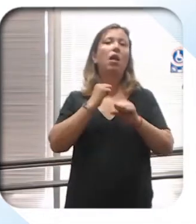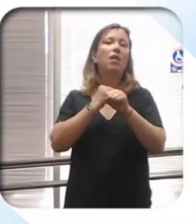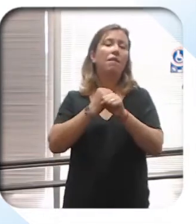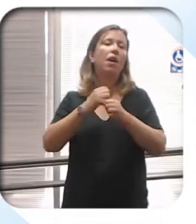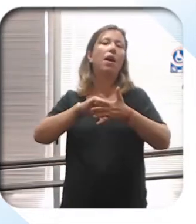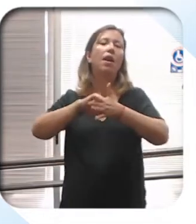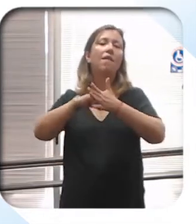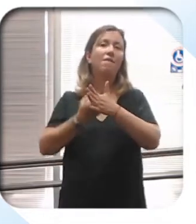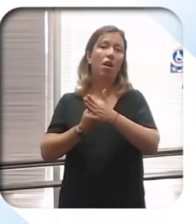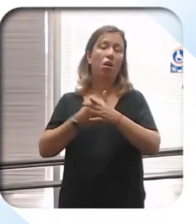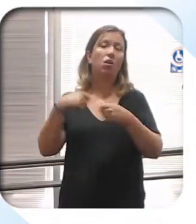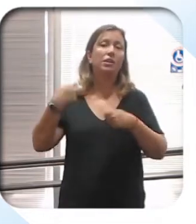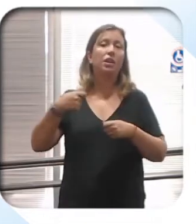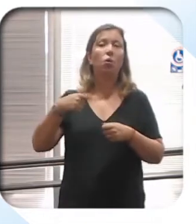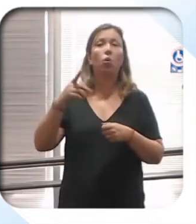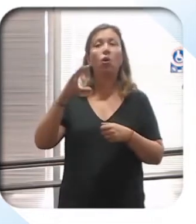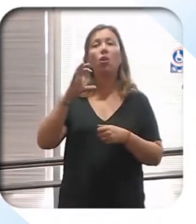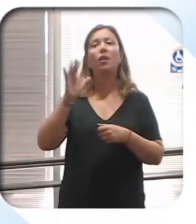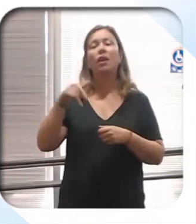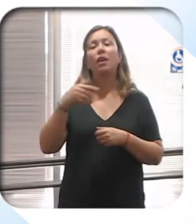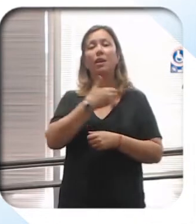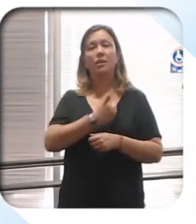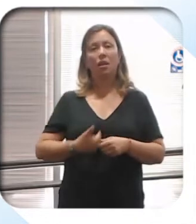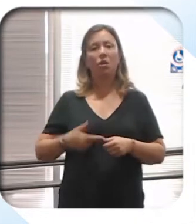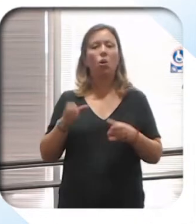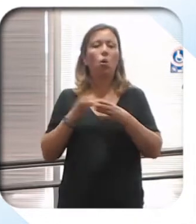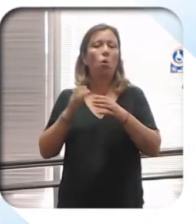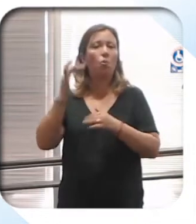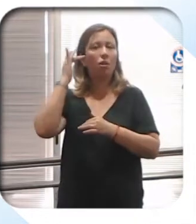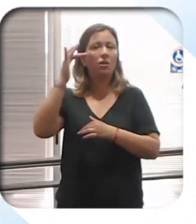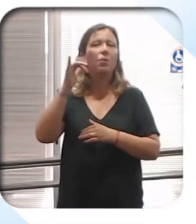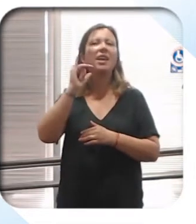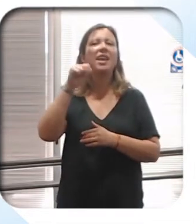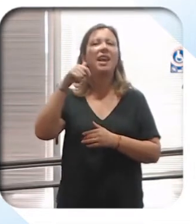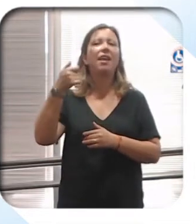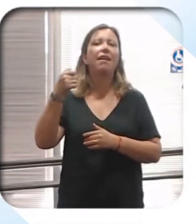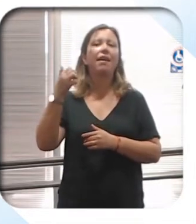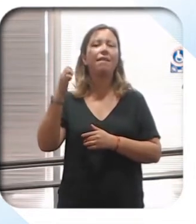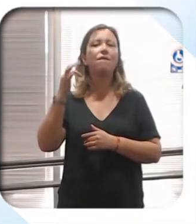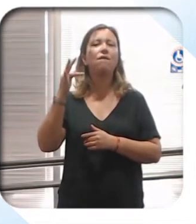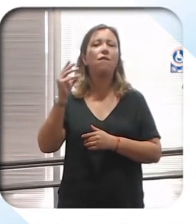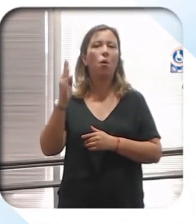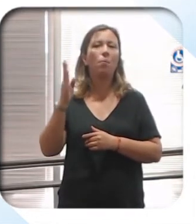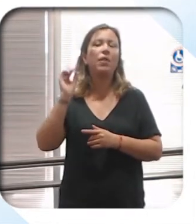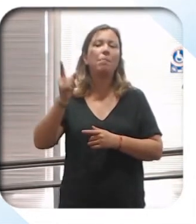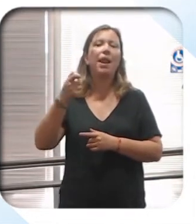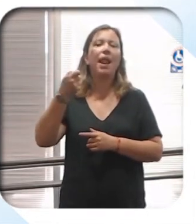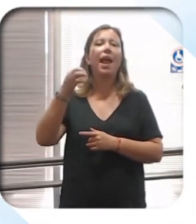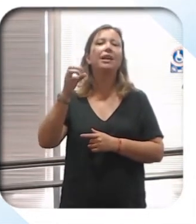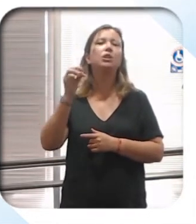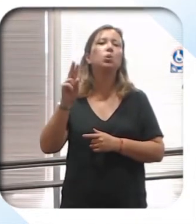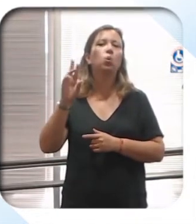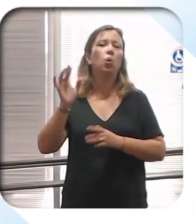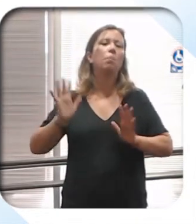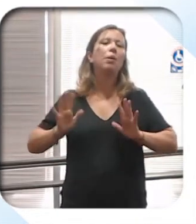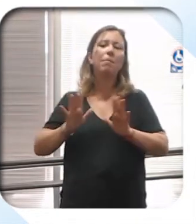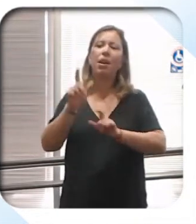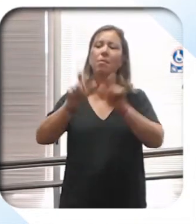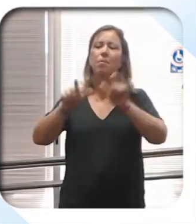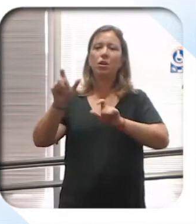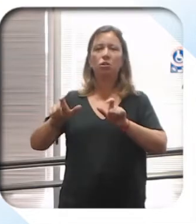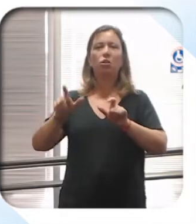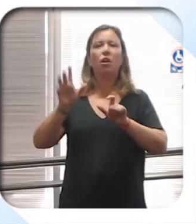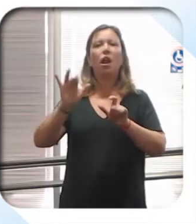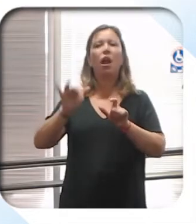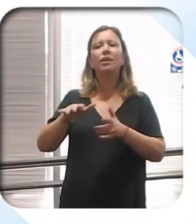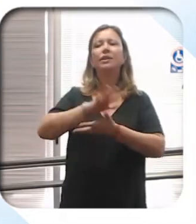trabaja en el Banco de Seguros del Estado y forma parte del equipo docente de INEFOP, y ASTUR, que tiene a cargo la formación de asistentes personales para